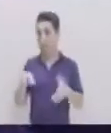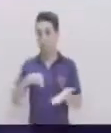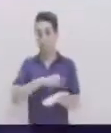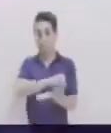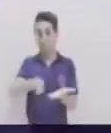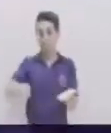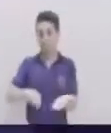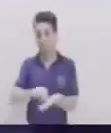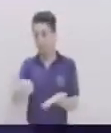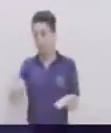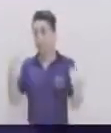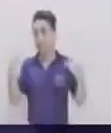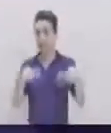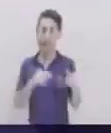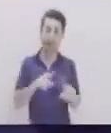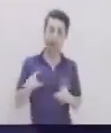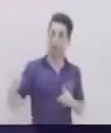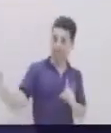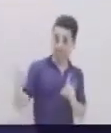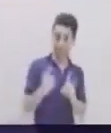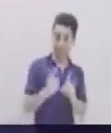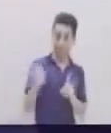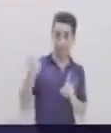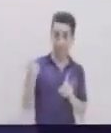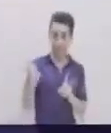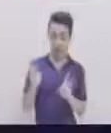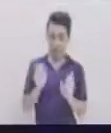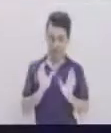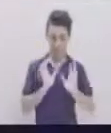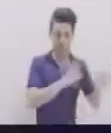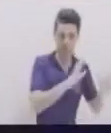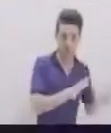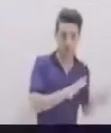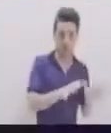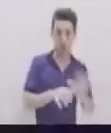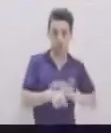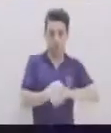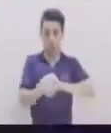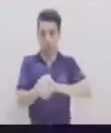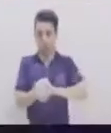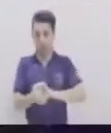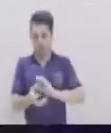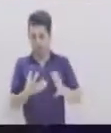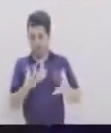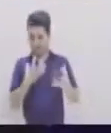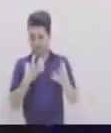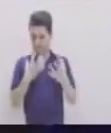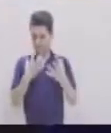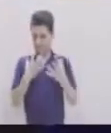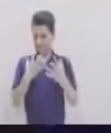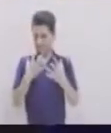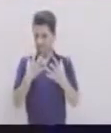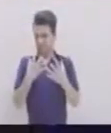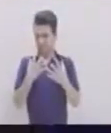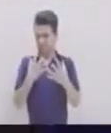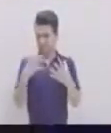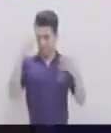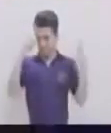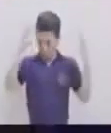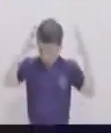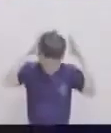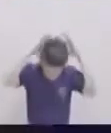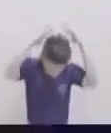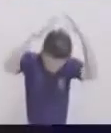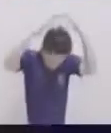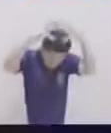jugar con sus amigos, vino un amigo, la empujó. Entonces Isabel se puso furiosa, se metió